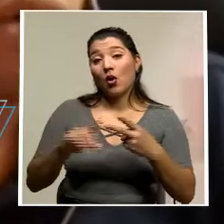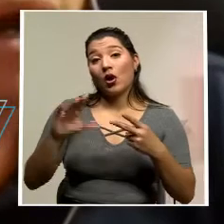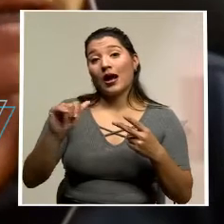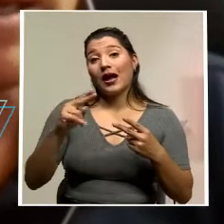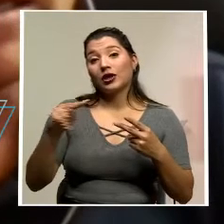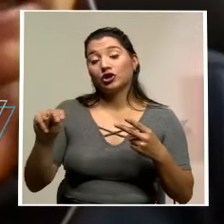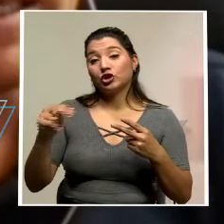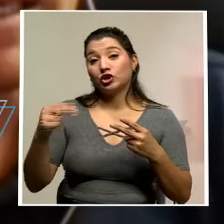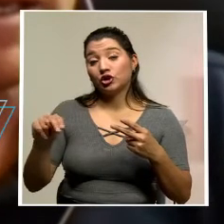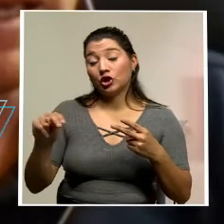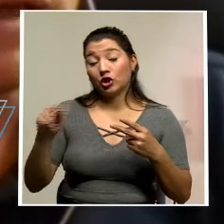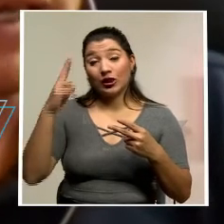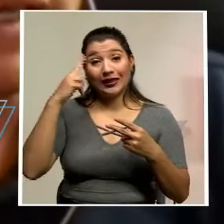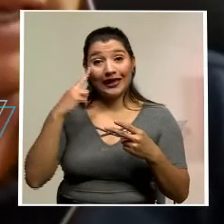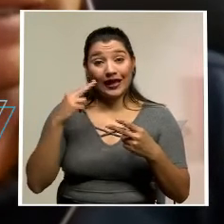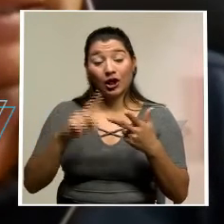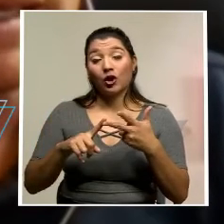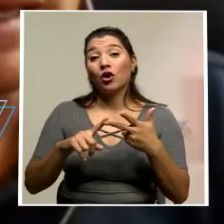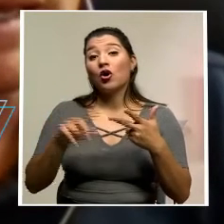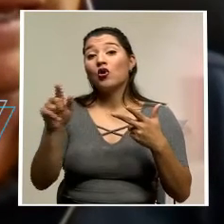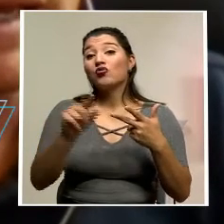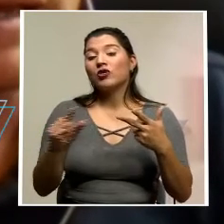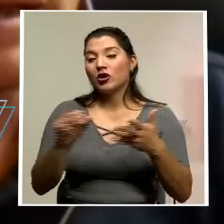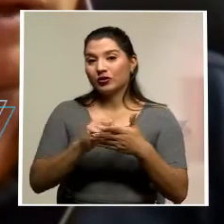San Juan y